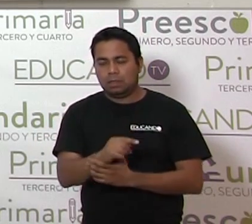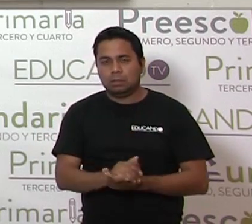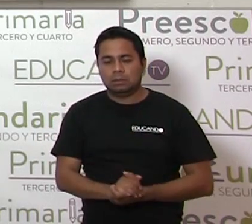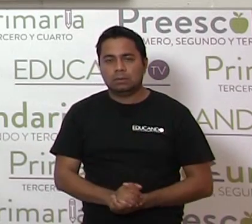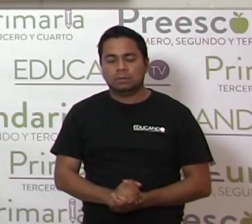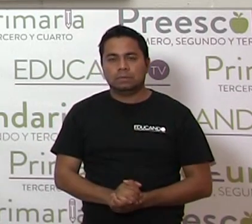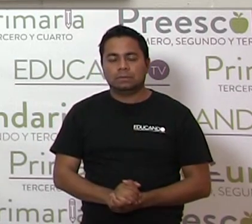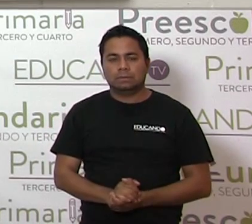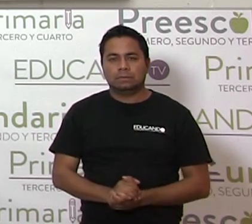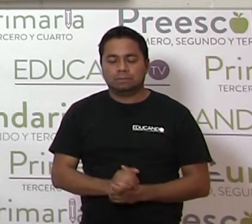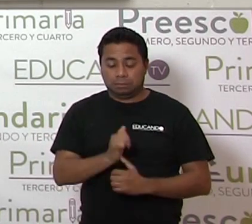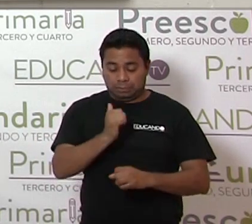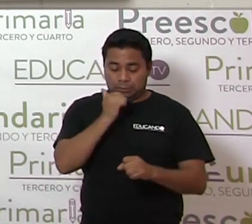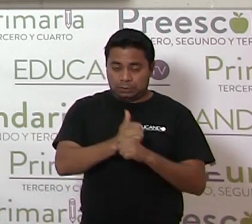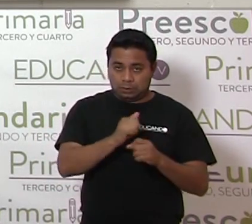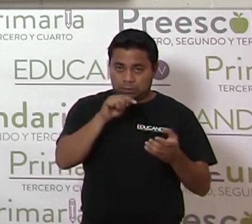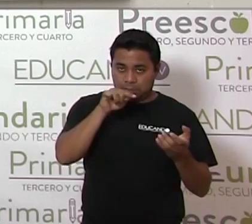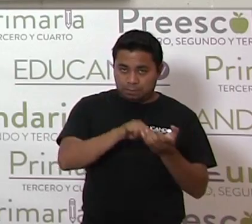bien, de